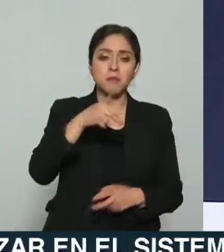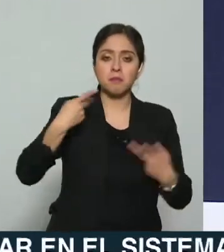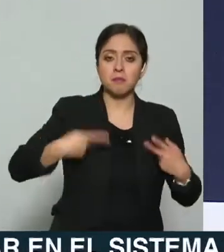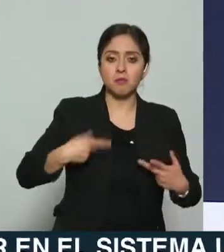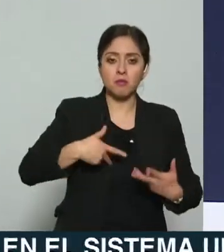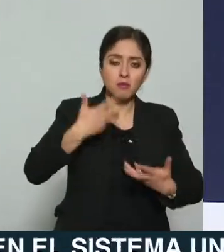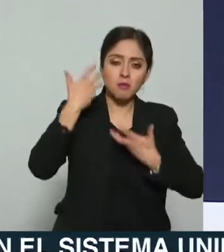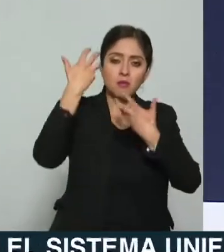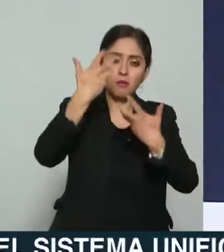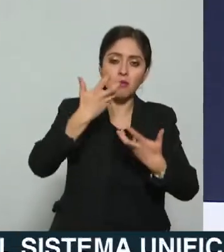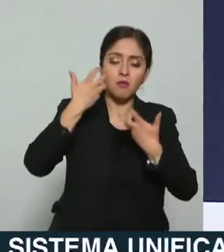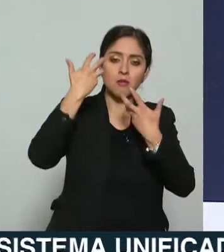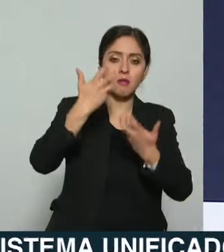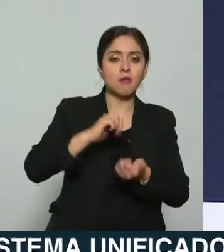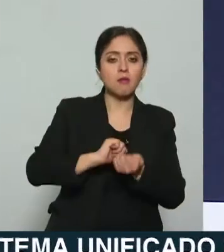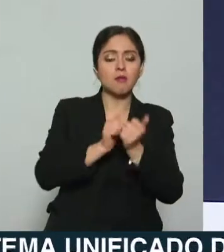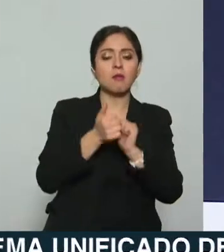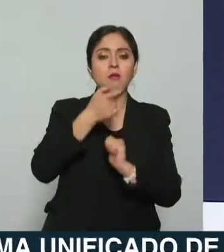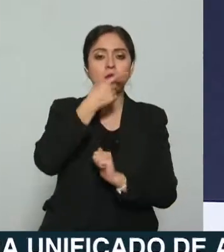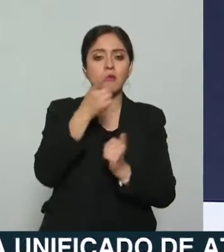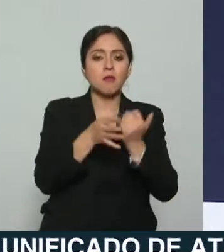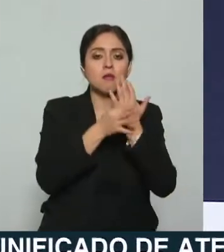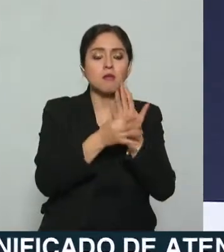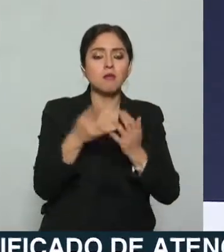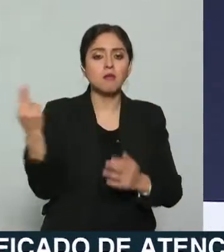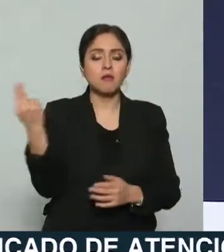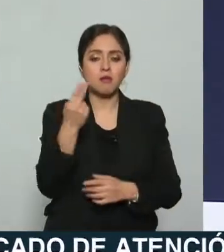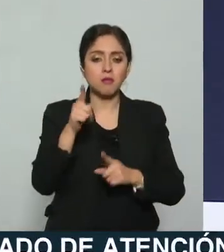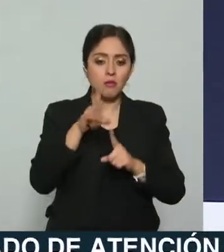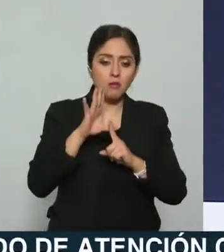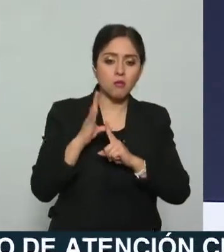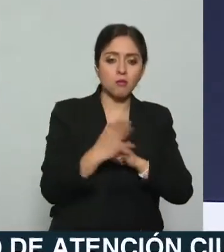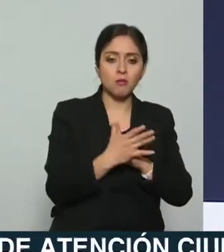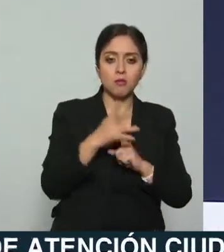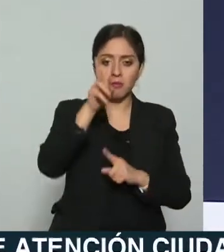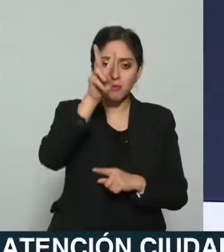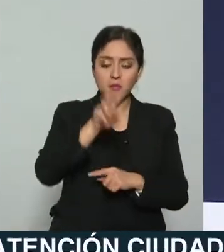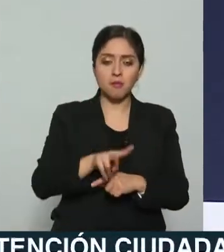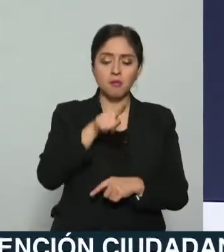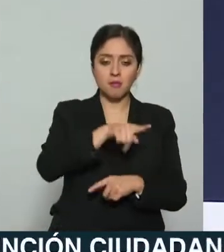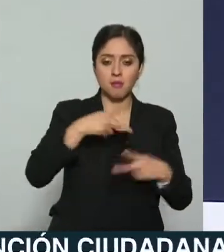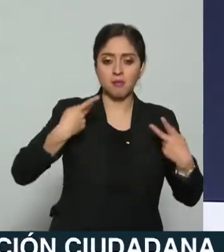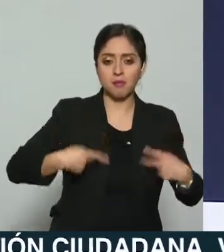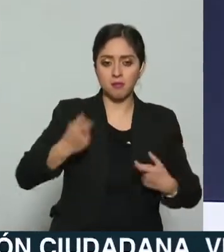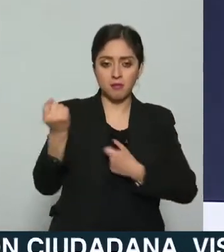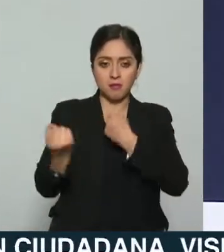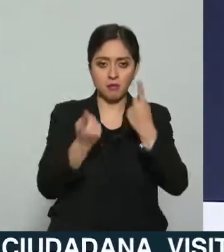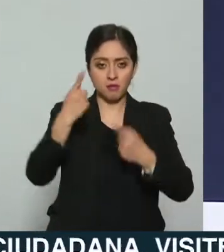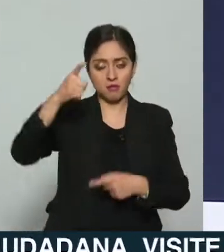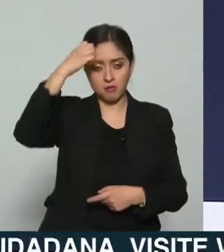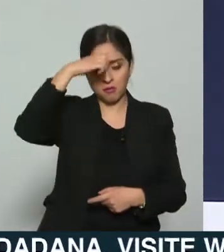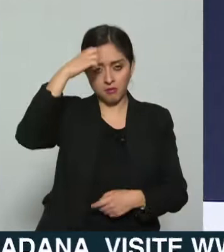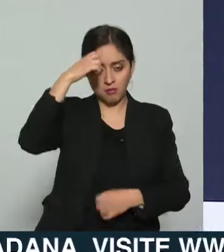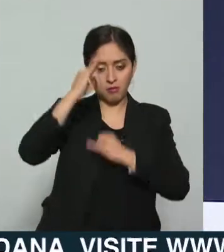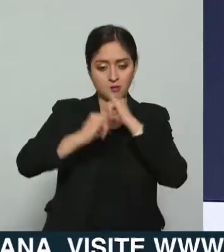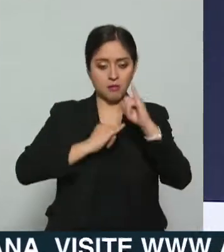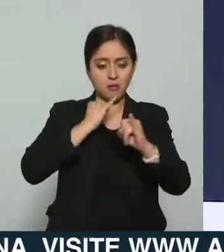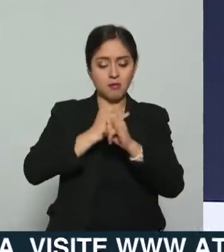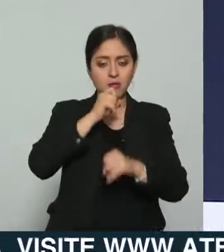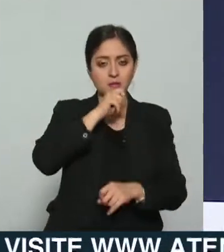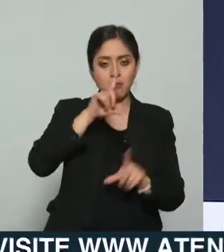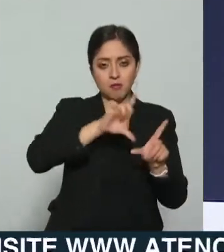han expresado es la creación de una comisión de la verdad integrada por expertos internacionales y nacionales, así